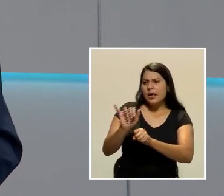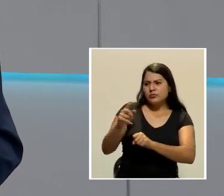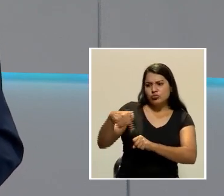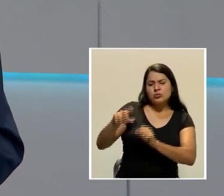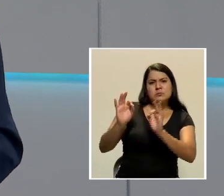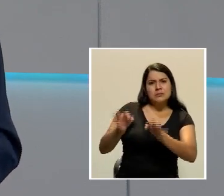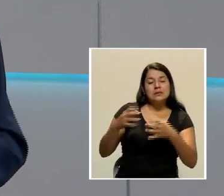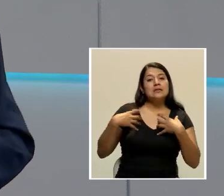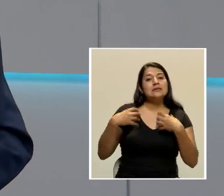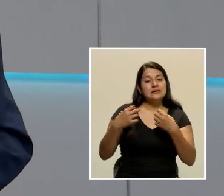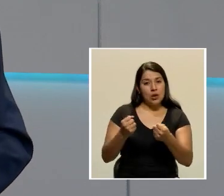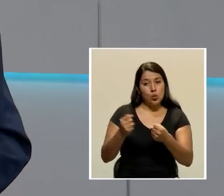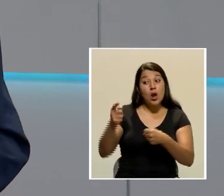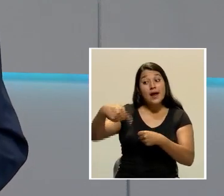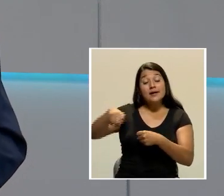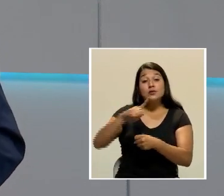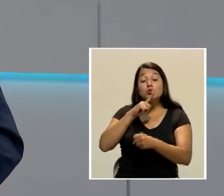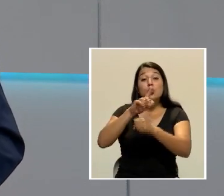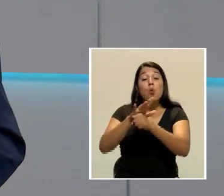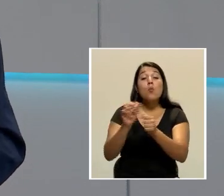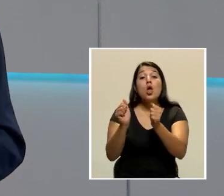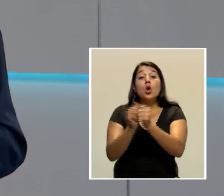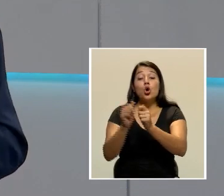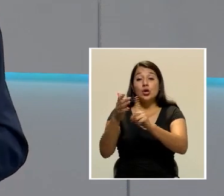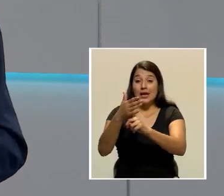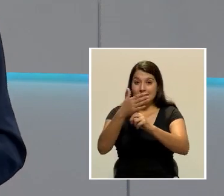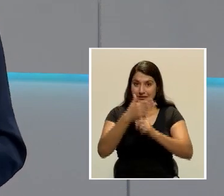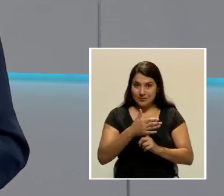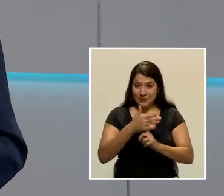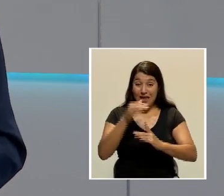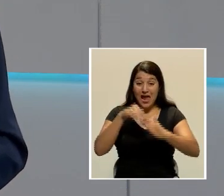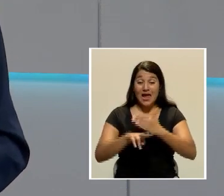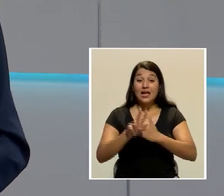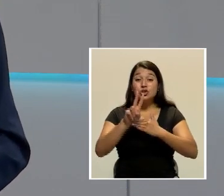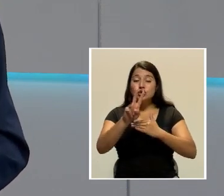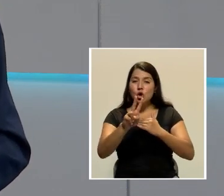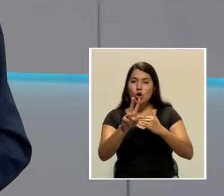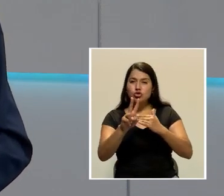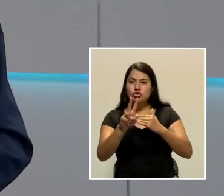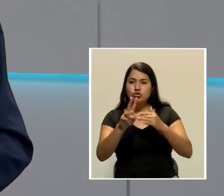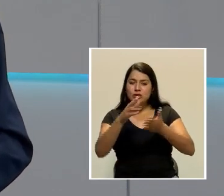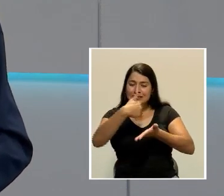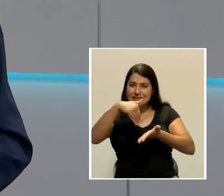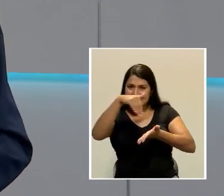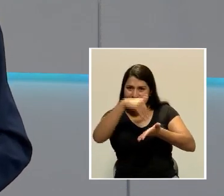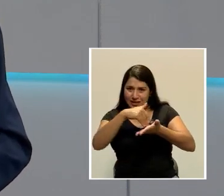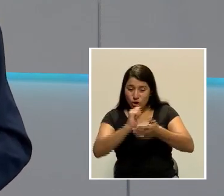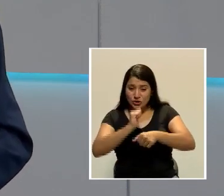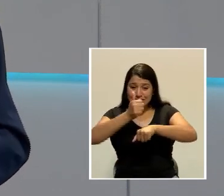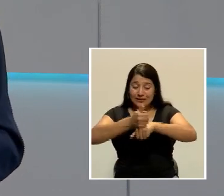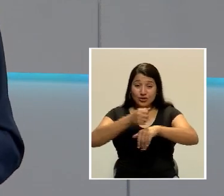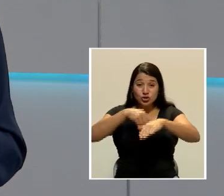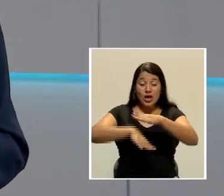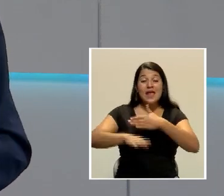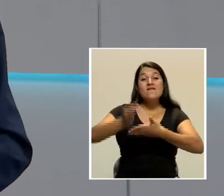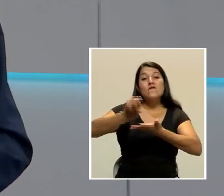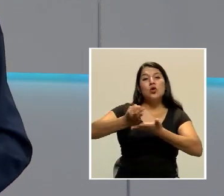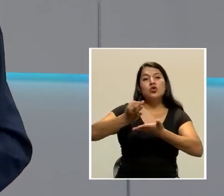Los 21 nicaragüenses que pretenden retornar a su país pero que dieron positivo a la prueba del